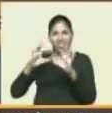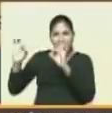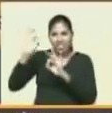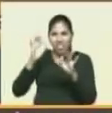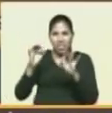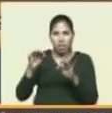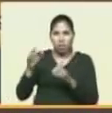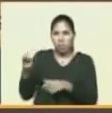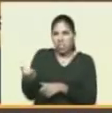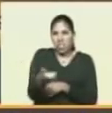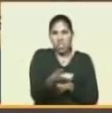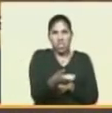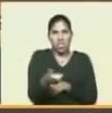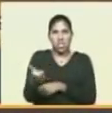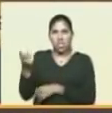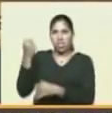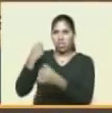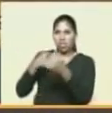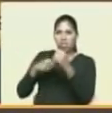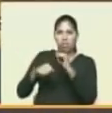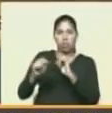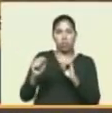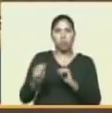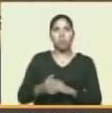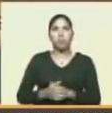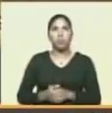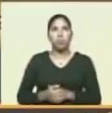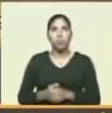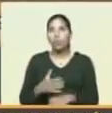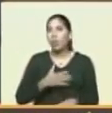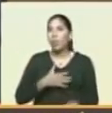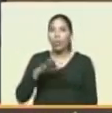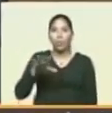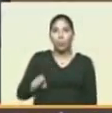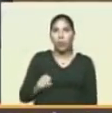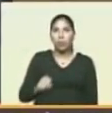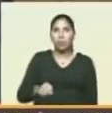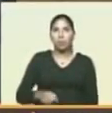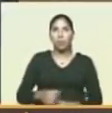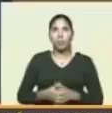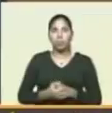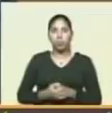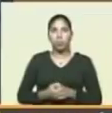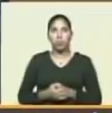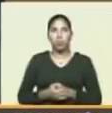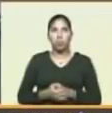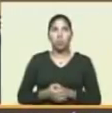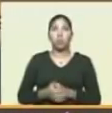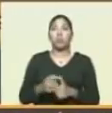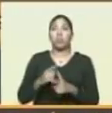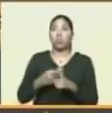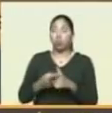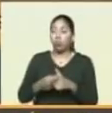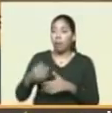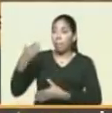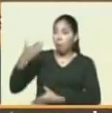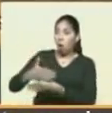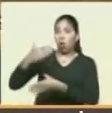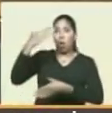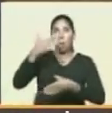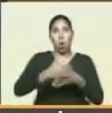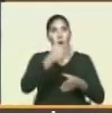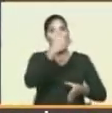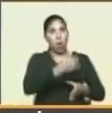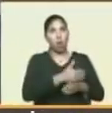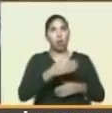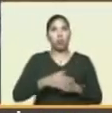que no tenemos acceso a los mismos. Y en el marco de esa condición de bloqueo, de cierre, el compañero